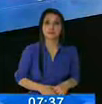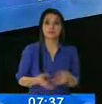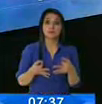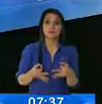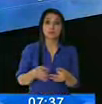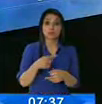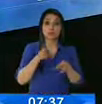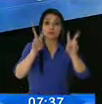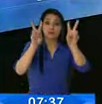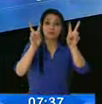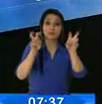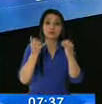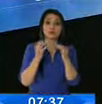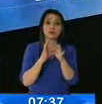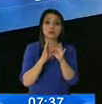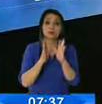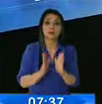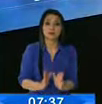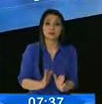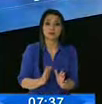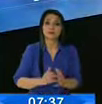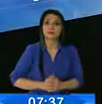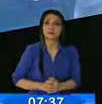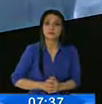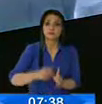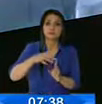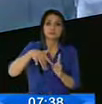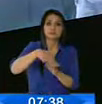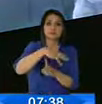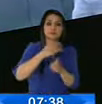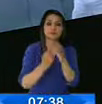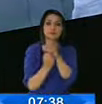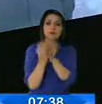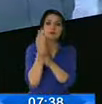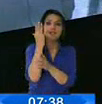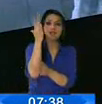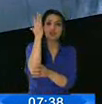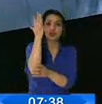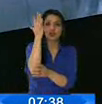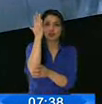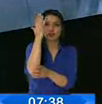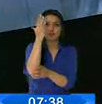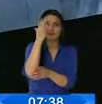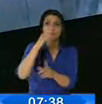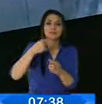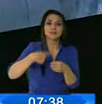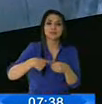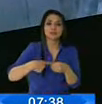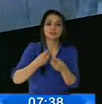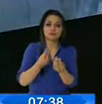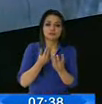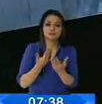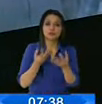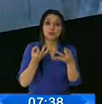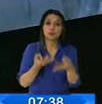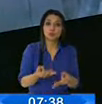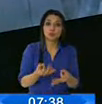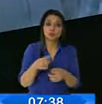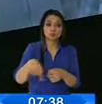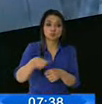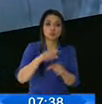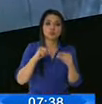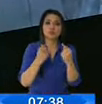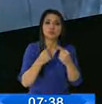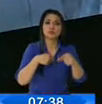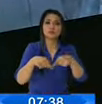Justamente sobre este mismo tema vamos con Sofía Vintimilla, está en el Parque del Arbolito en la ciudad de Quito para informar justamente sobre